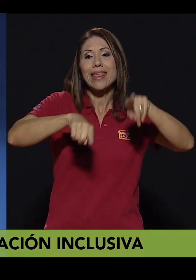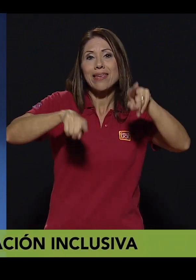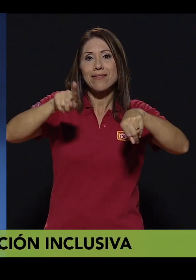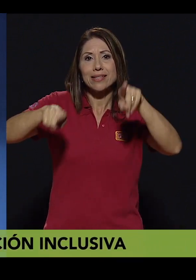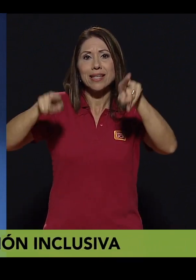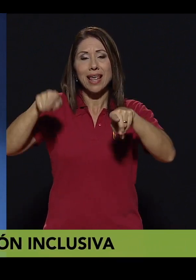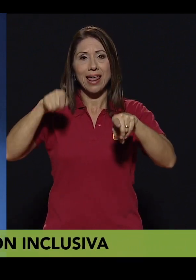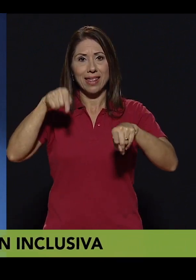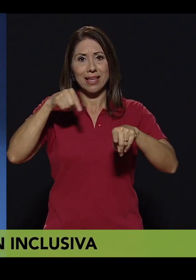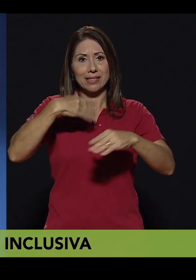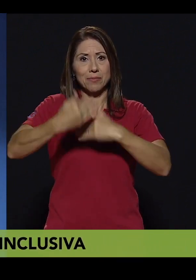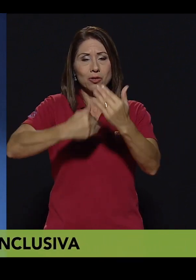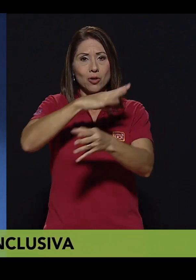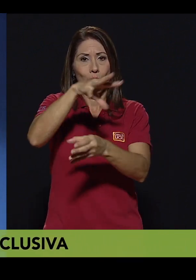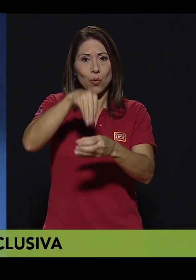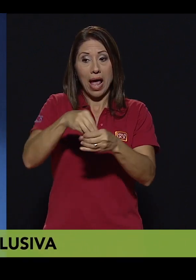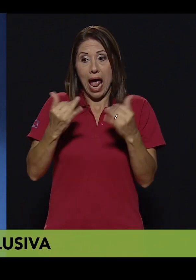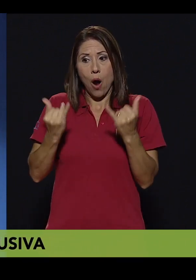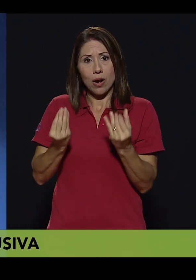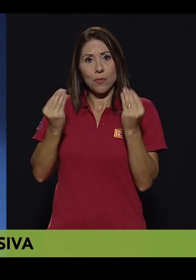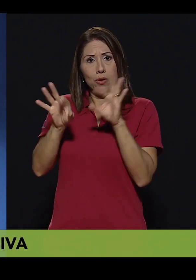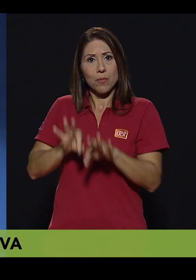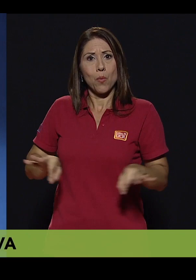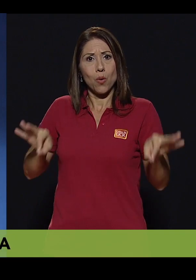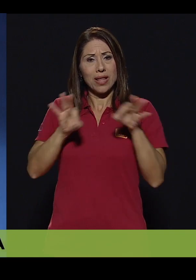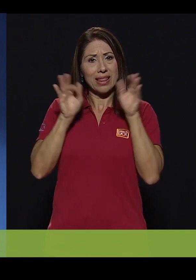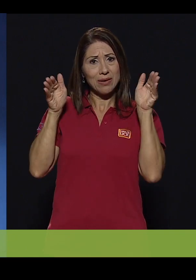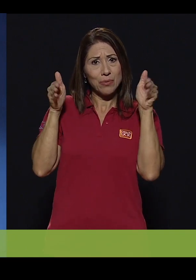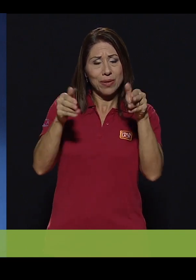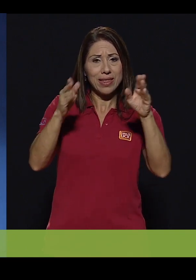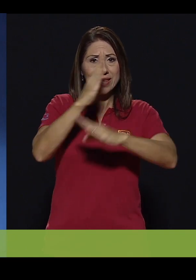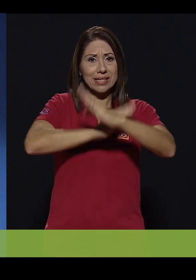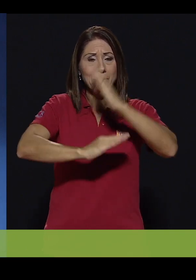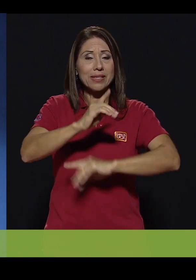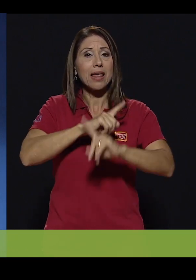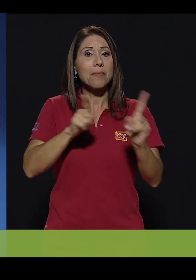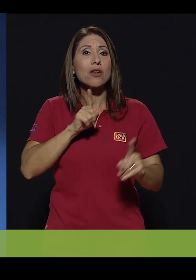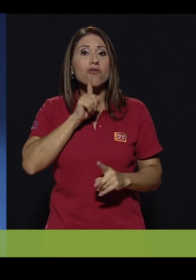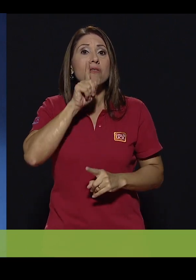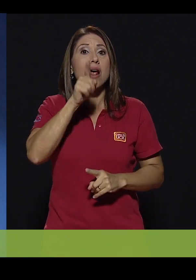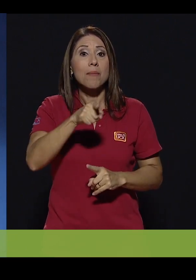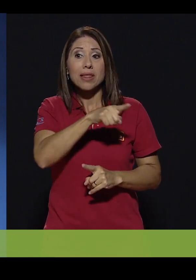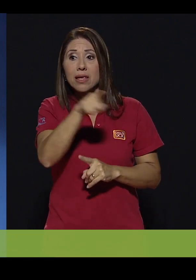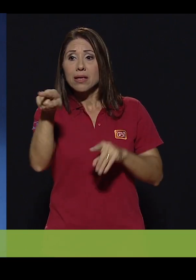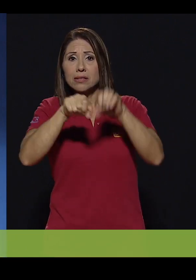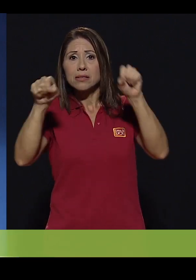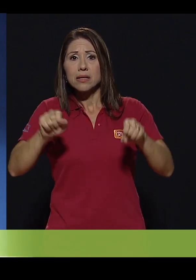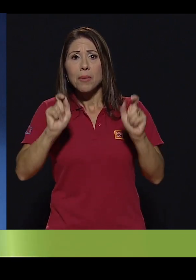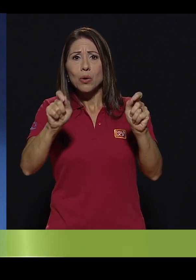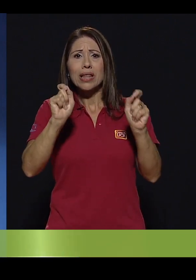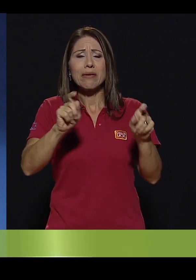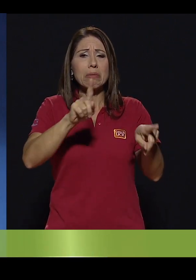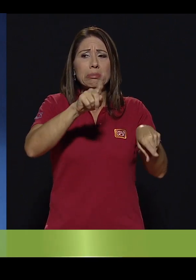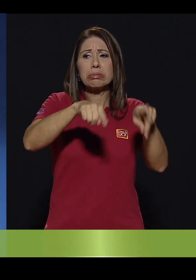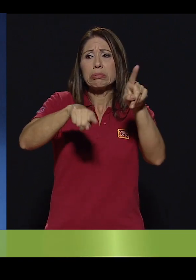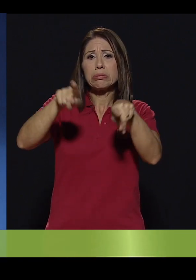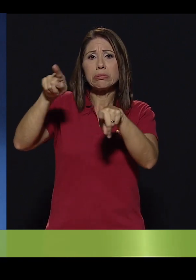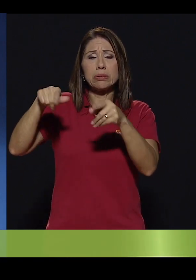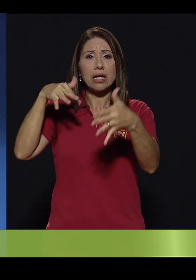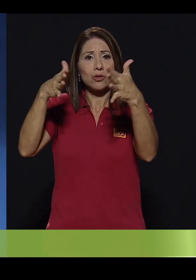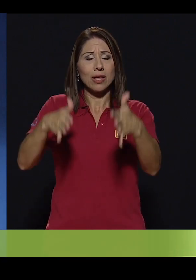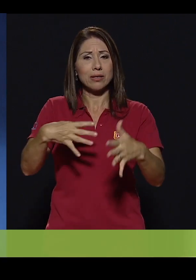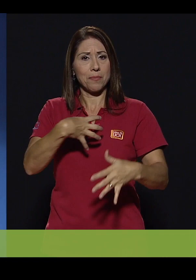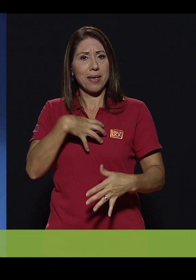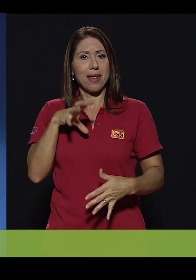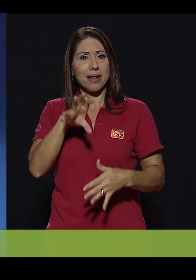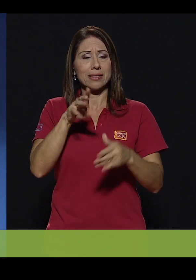importante en este caso por el tema de hoy en la discapacidad pero realmente en el sistema educativo hay una diversidad de estudiantes que merecen recibir